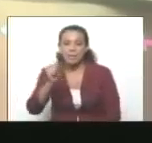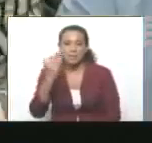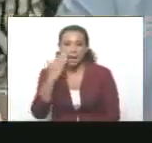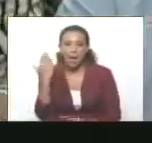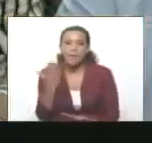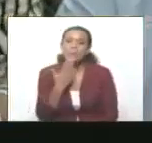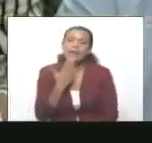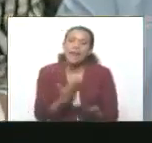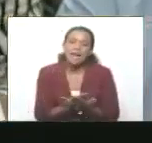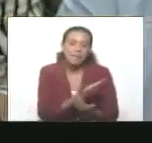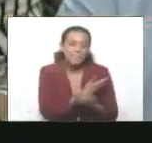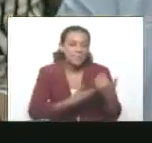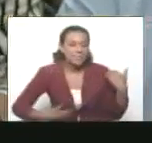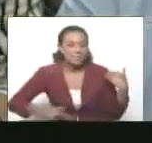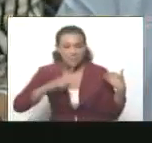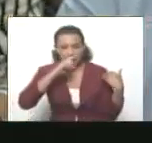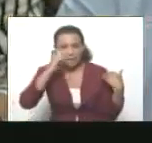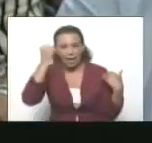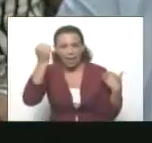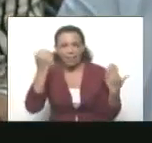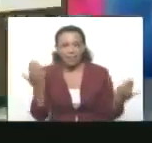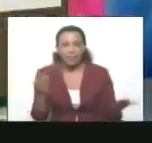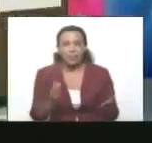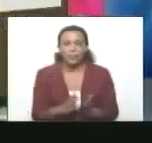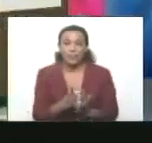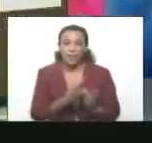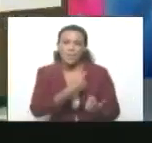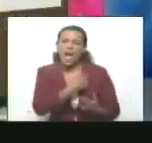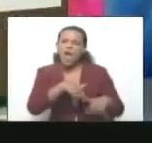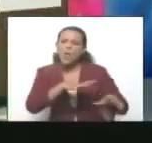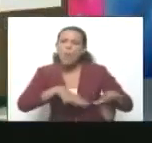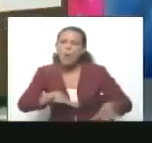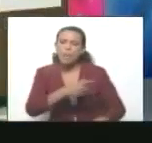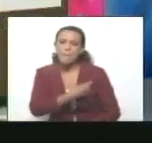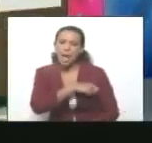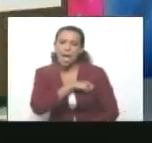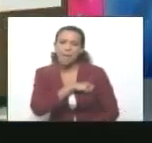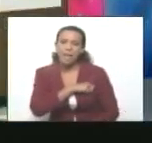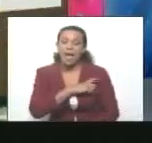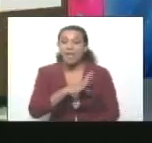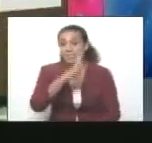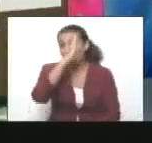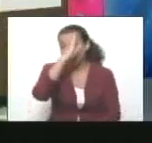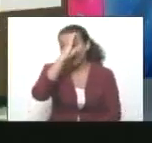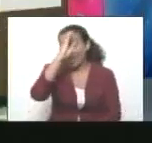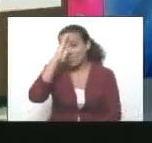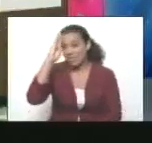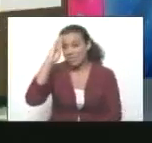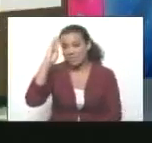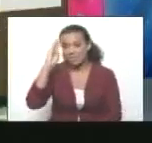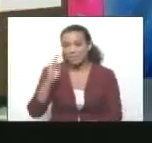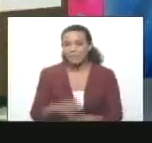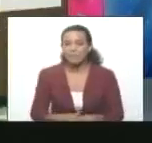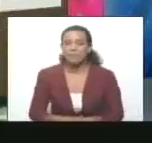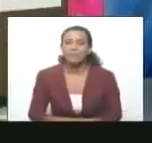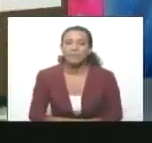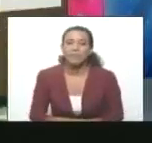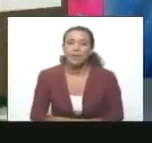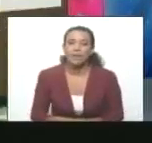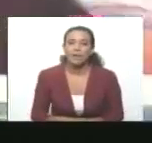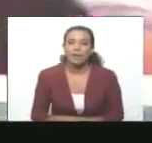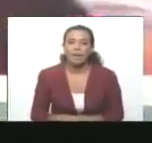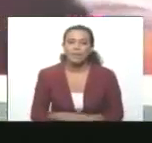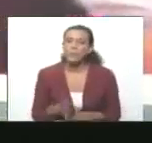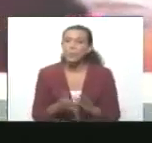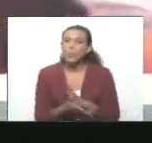gracias. ¿Cómo estás? ¿De qué parte de España eres tú, María? Soy de Madrid. De Madrid. Eres de la Fundación por la